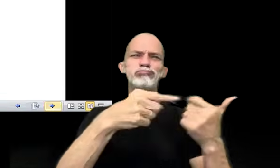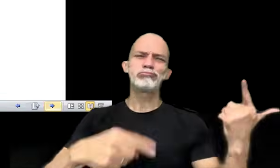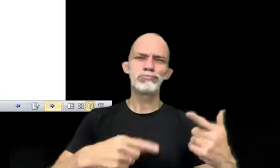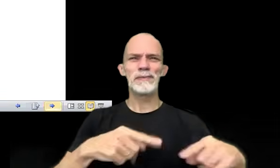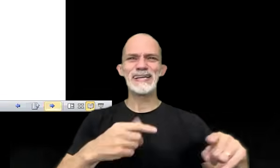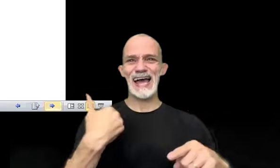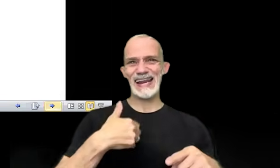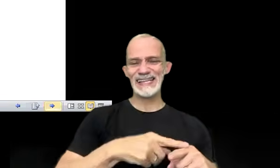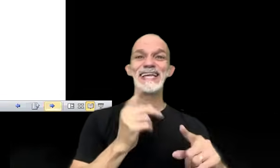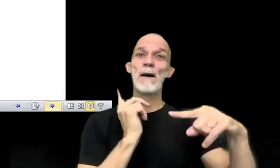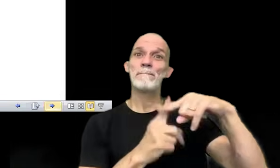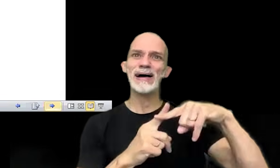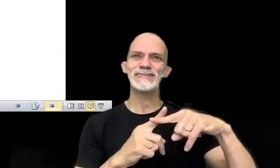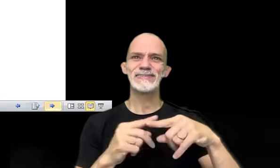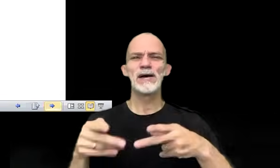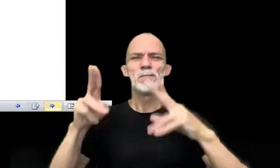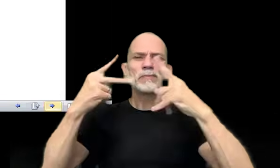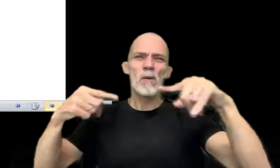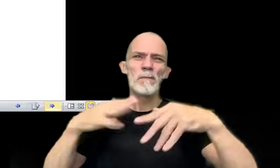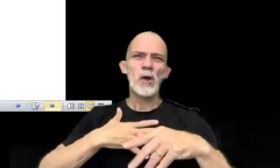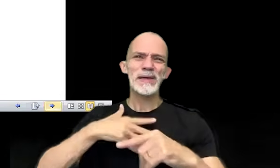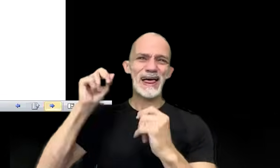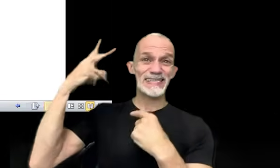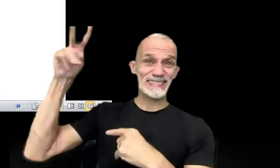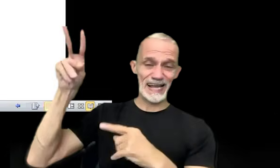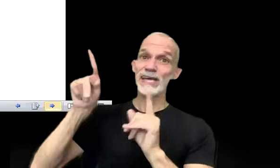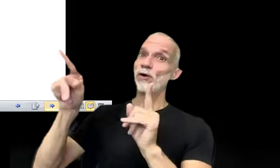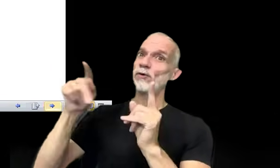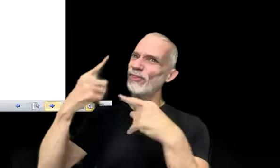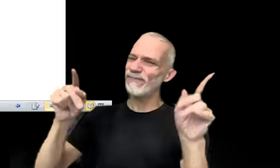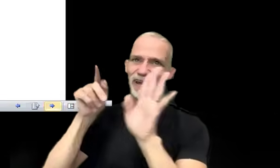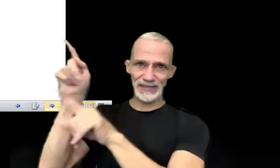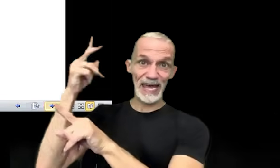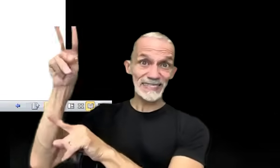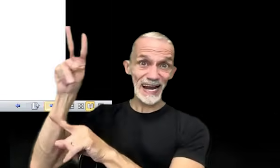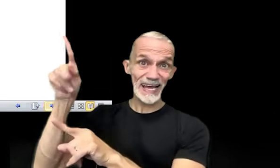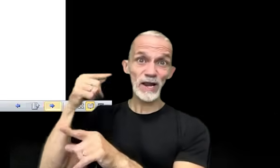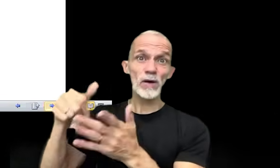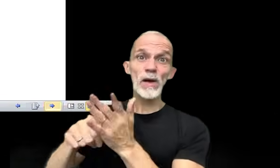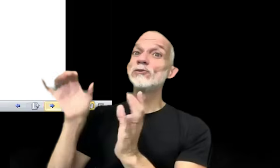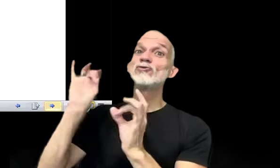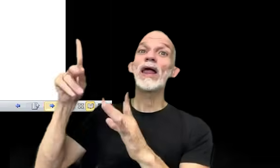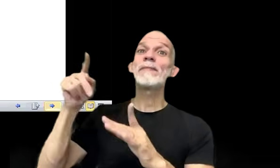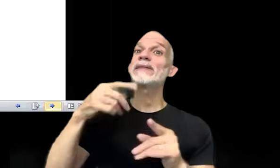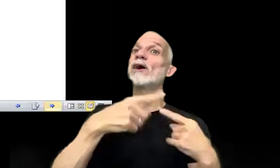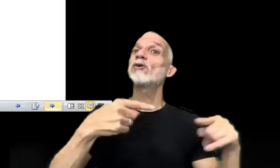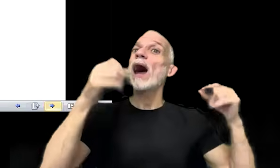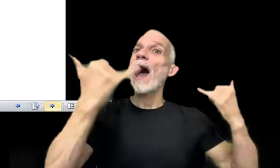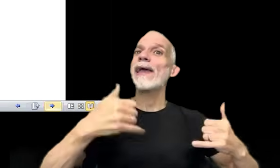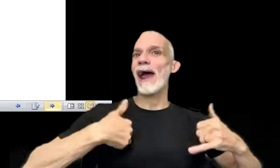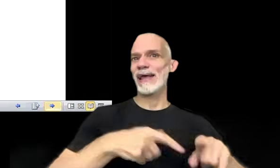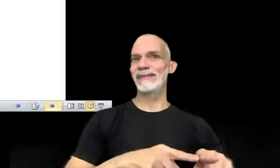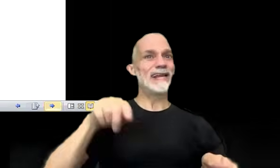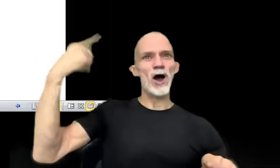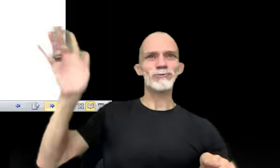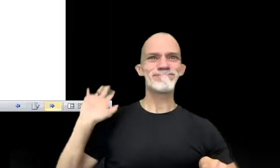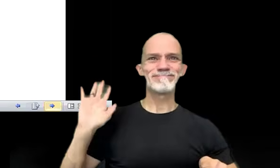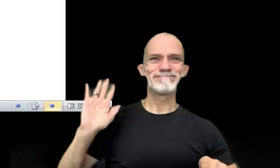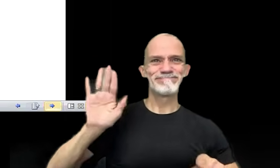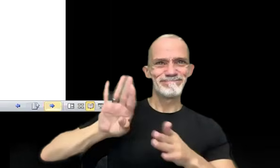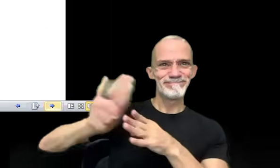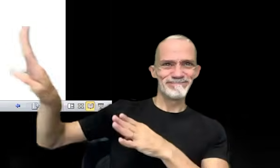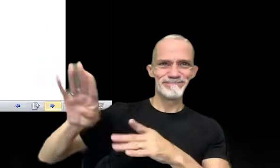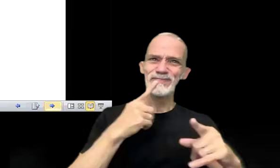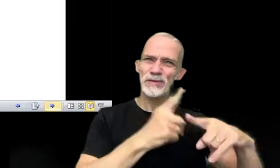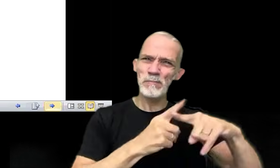los bienes en el país más los del exterior, mientras que para un no residente solamente estarán grabados los bienes en el país. Esto